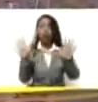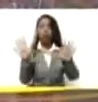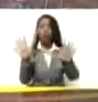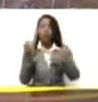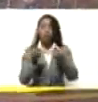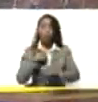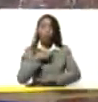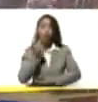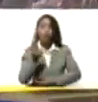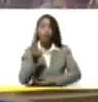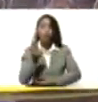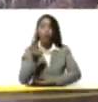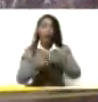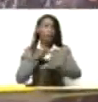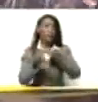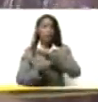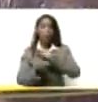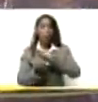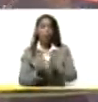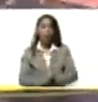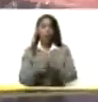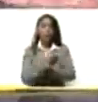qué es otro de los logros